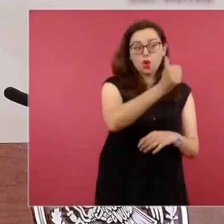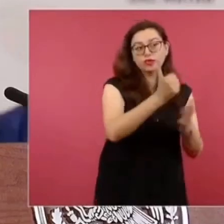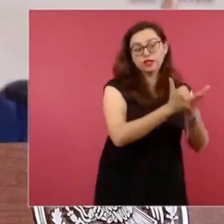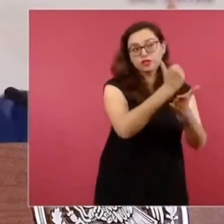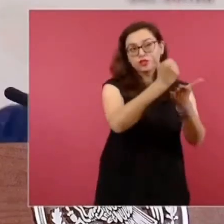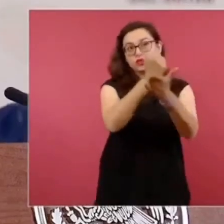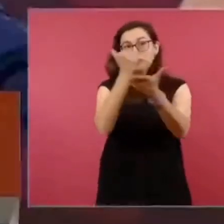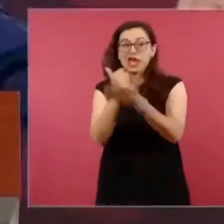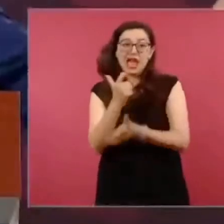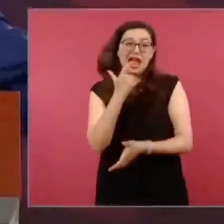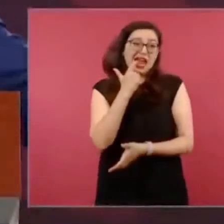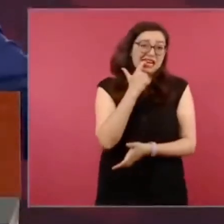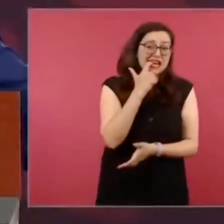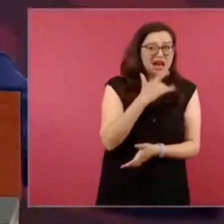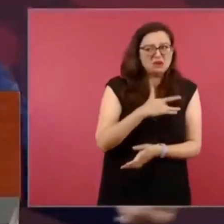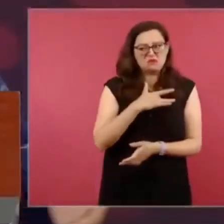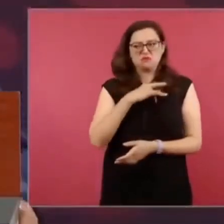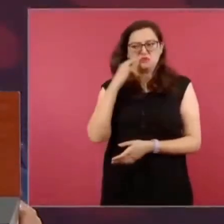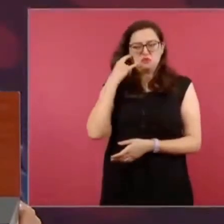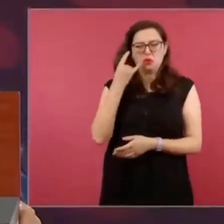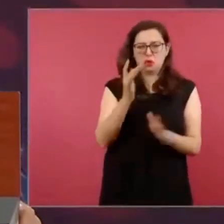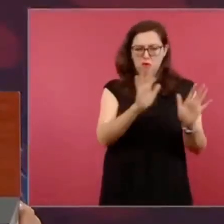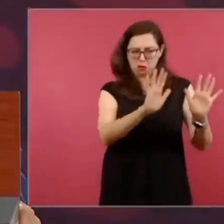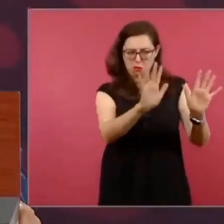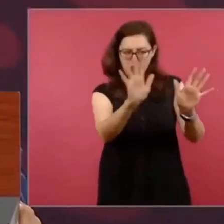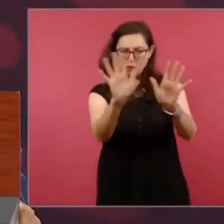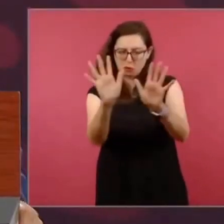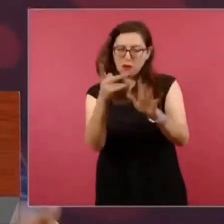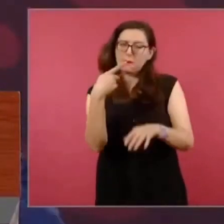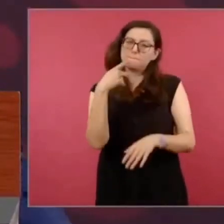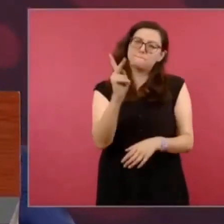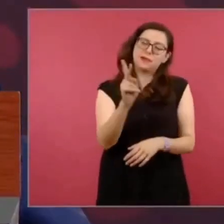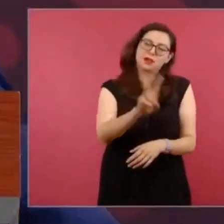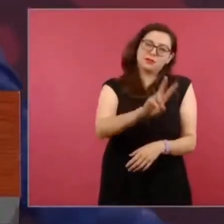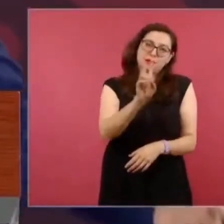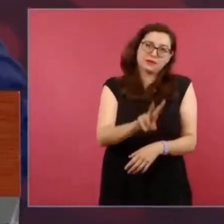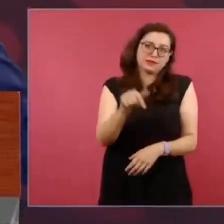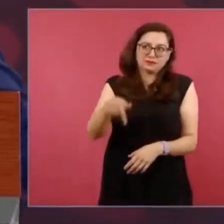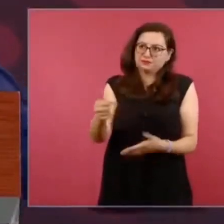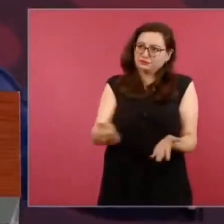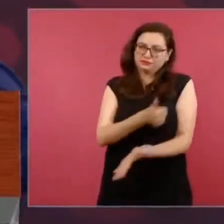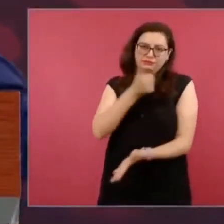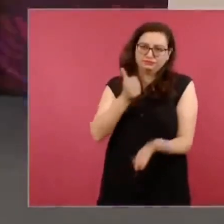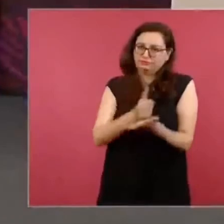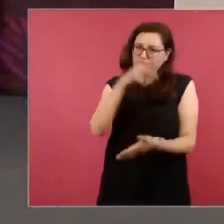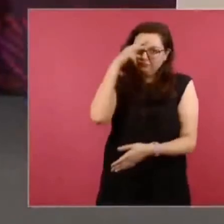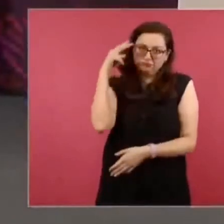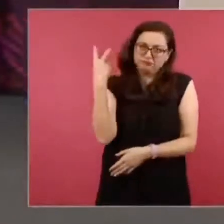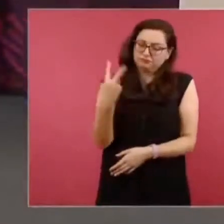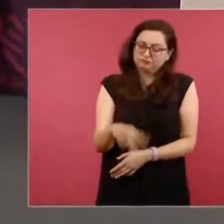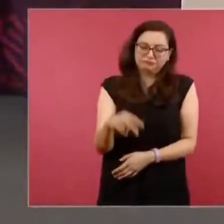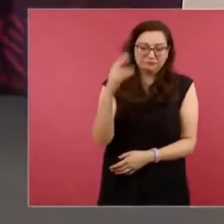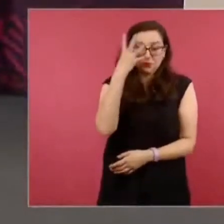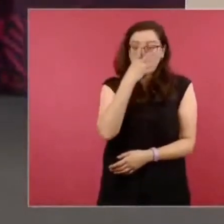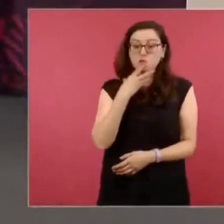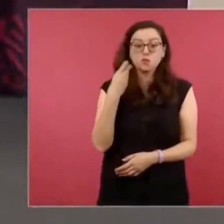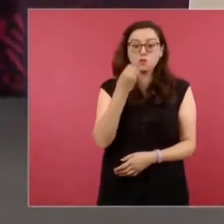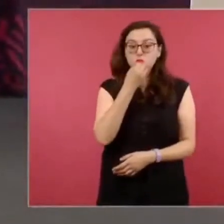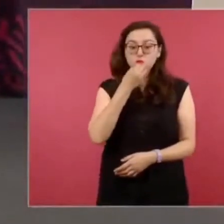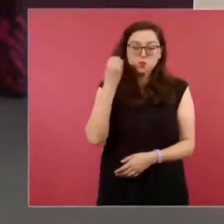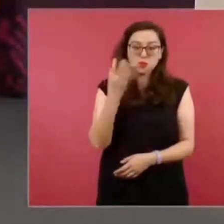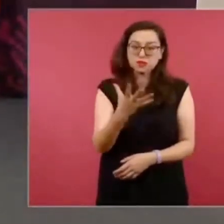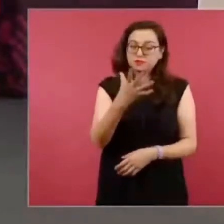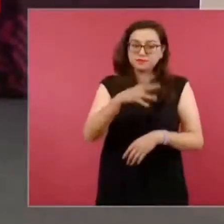pero pues a todos nos consta de que están llegando a vivir